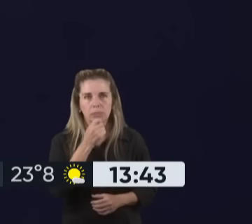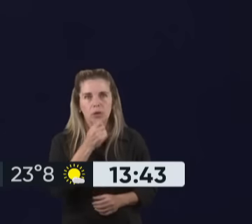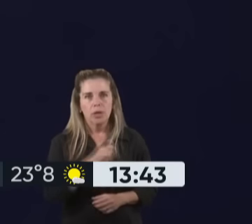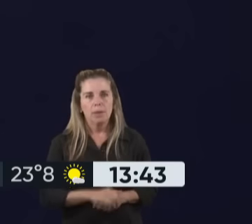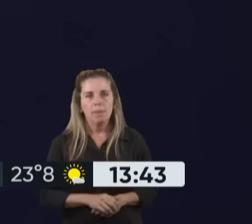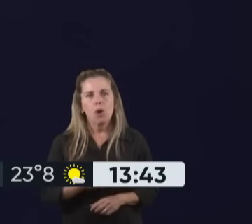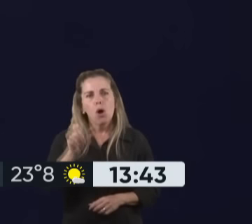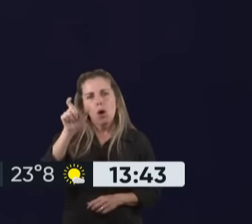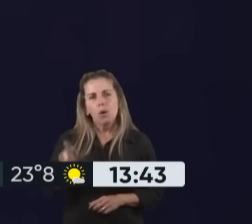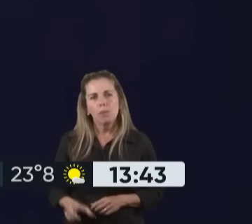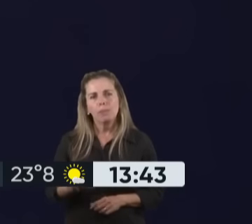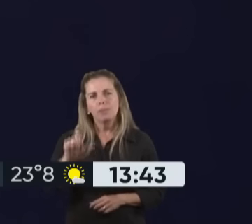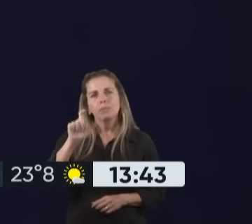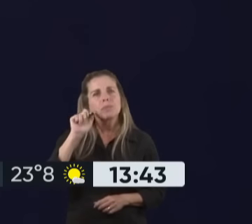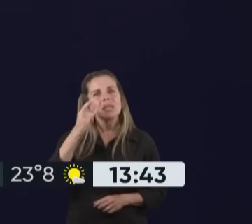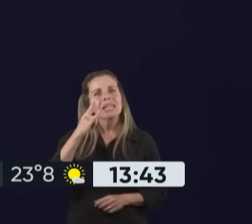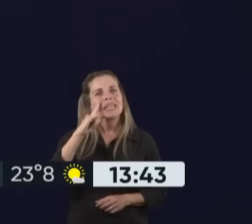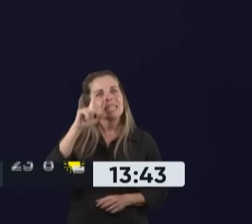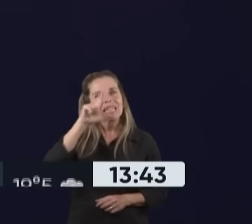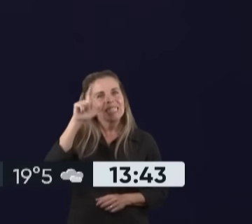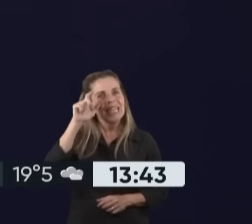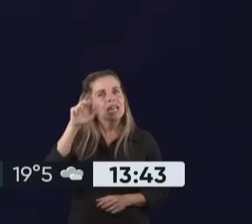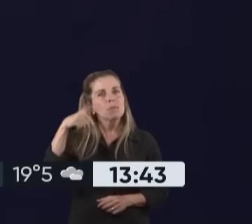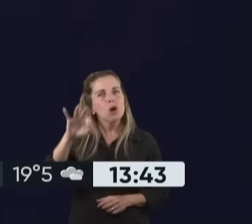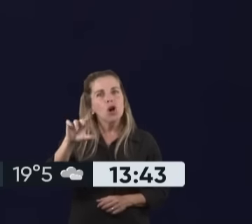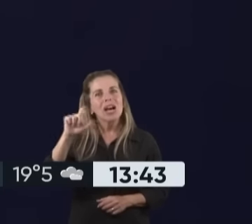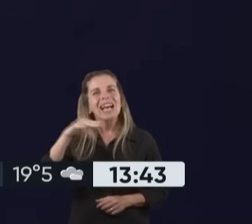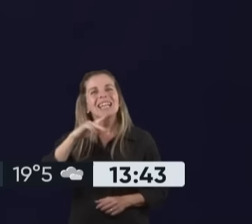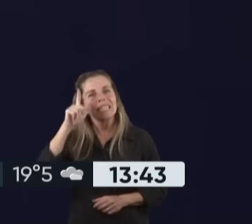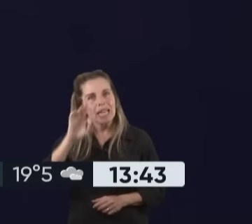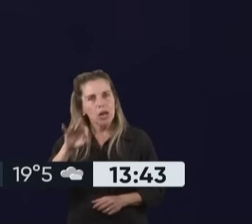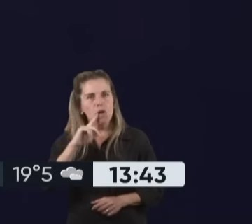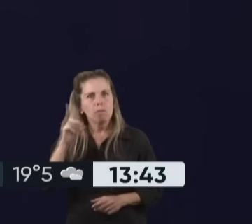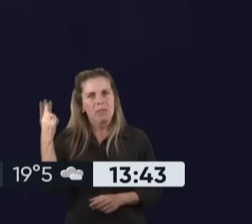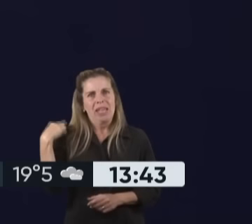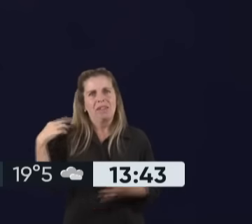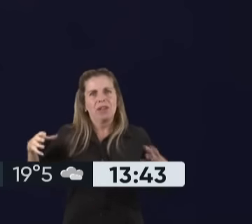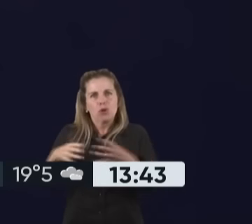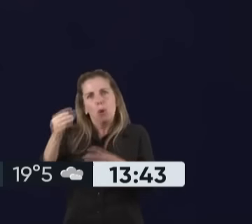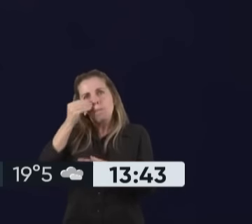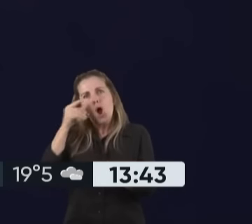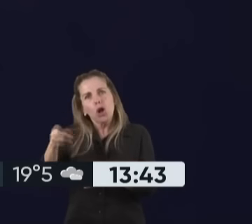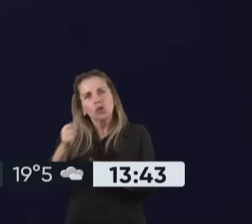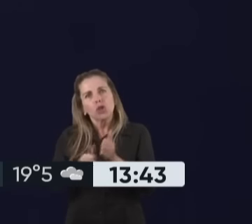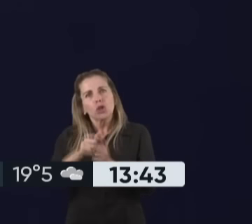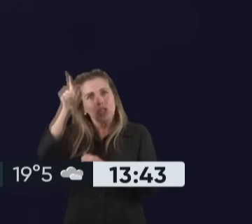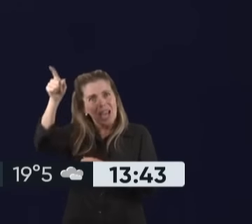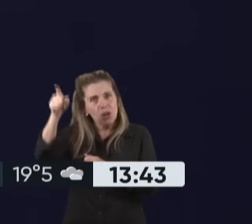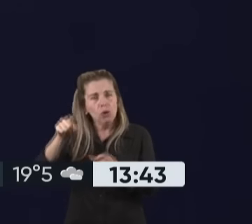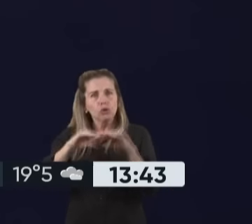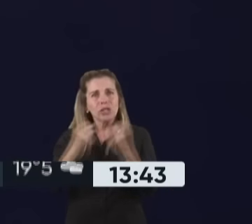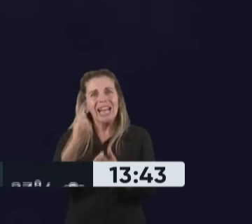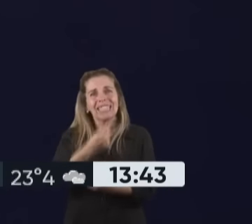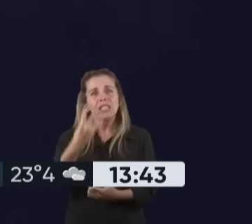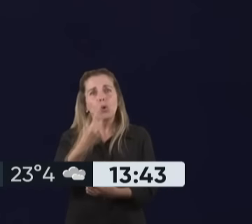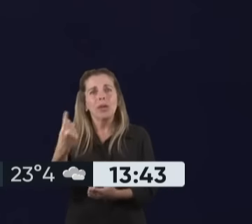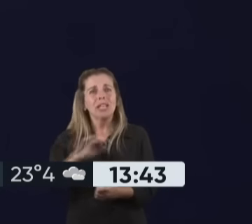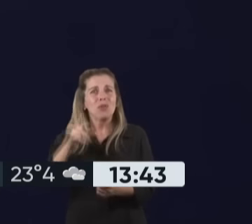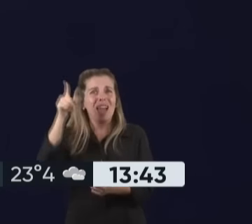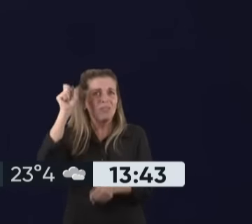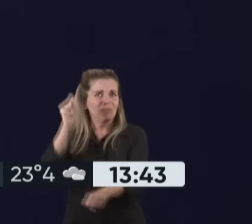Guillermo Cantero, jefe de los monos, tiene 144 años acumulados de condena. Si eso no es